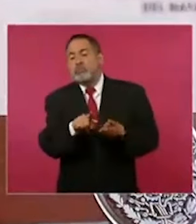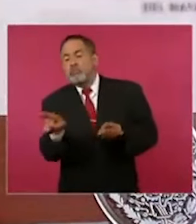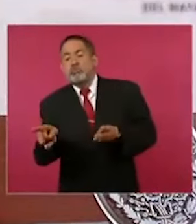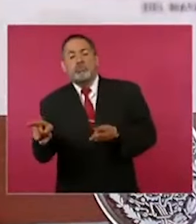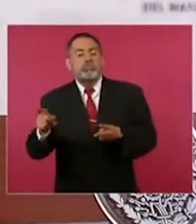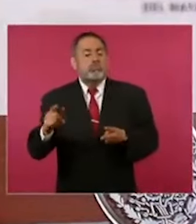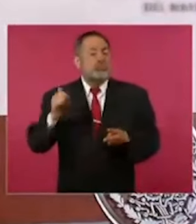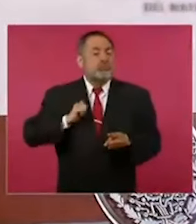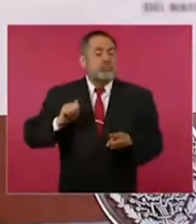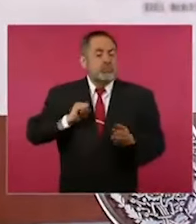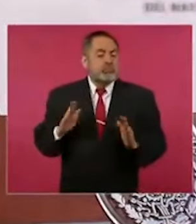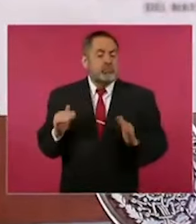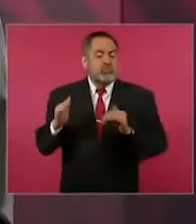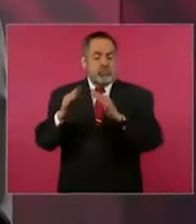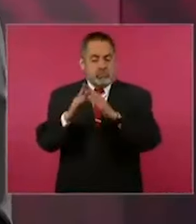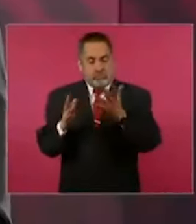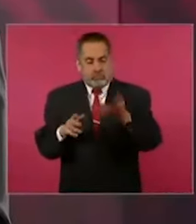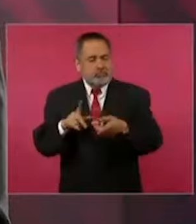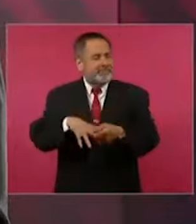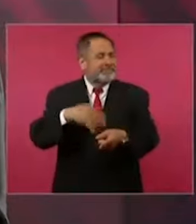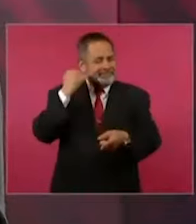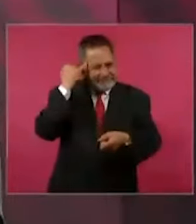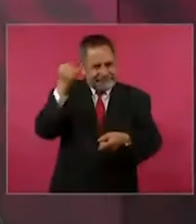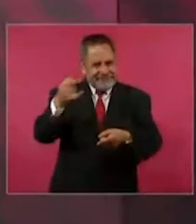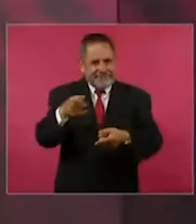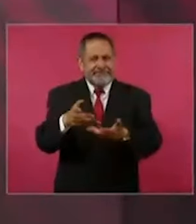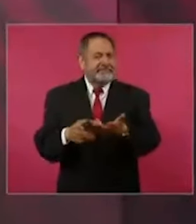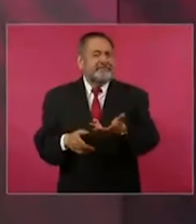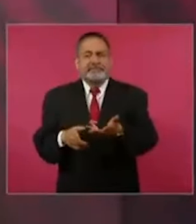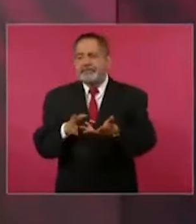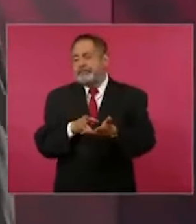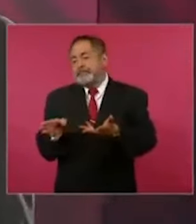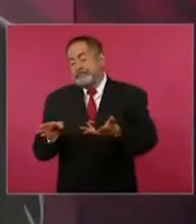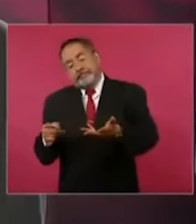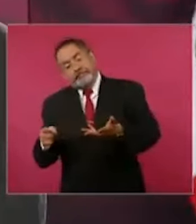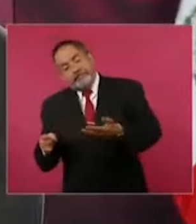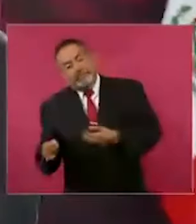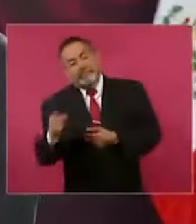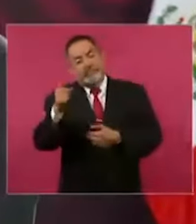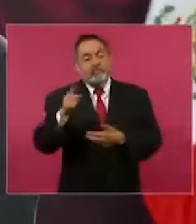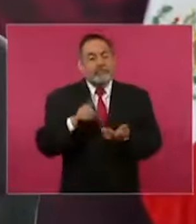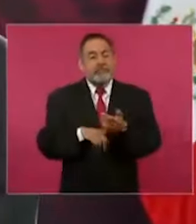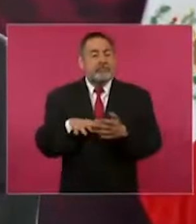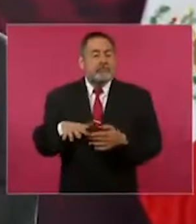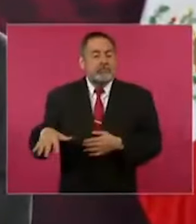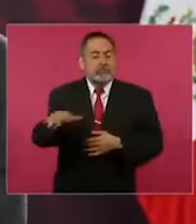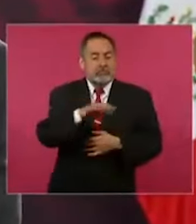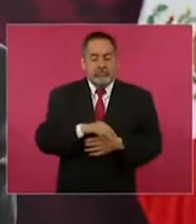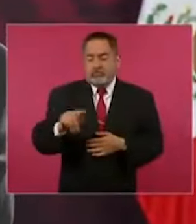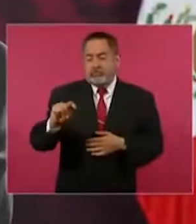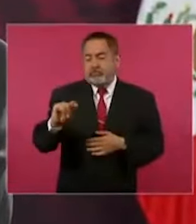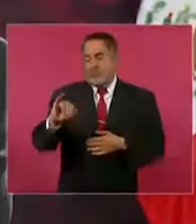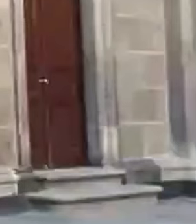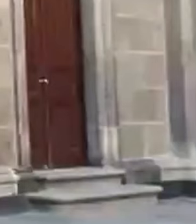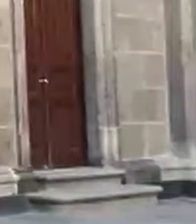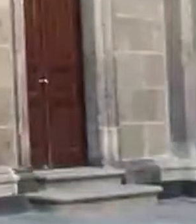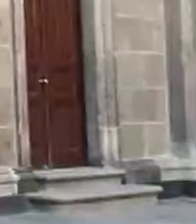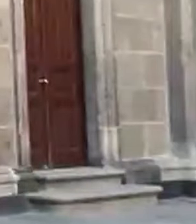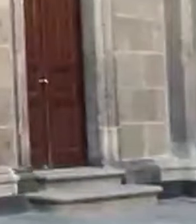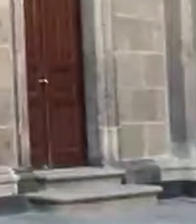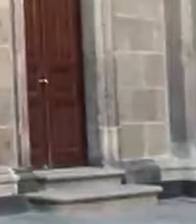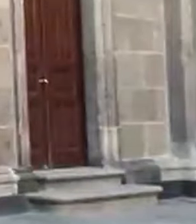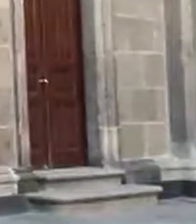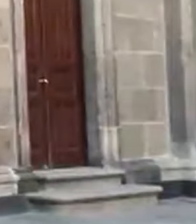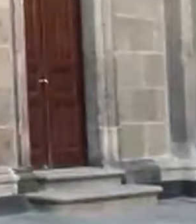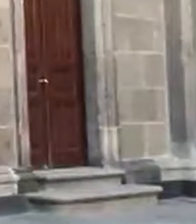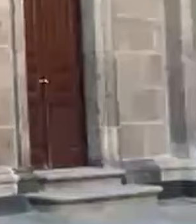reflexiones el presidente López Obrador y mensajes contundentes dice el presidente cuando le entregue yo la banda presidencial a